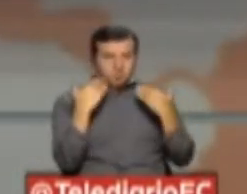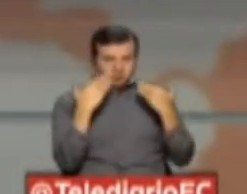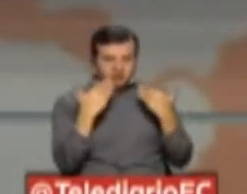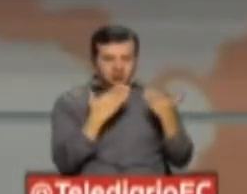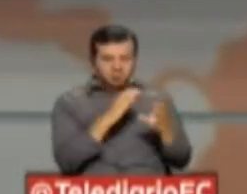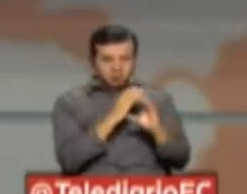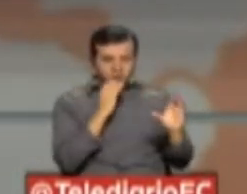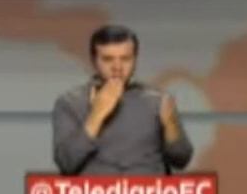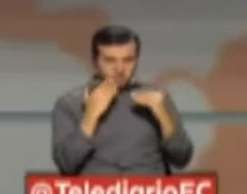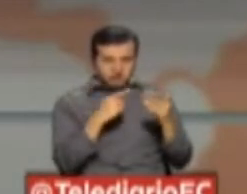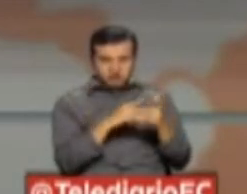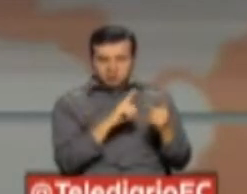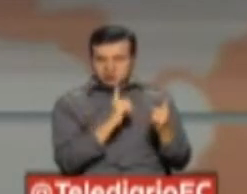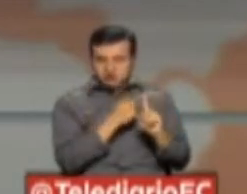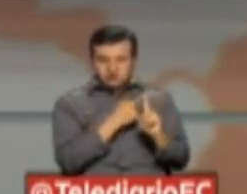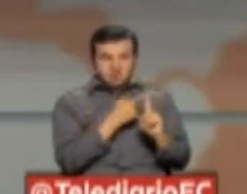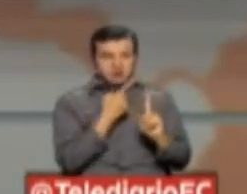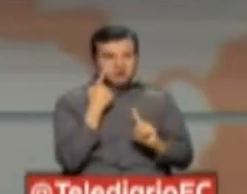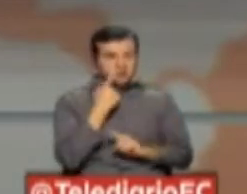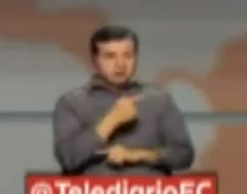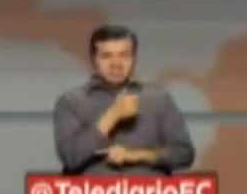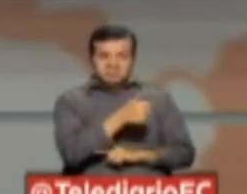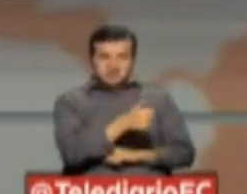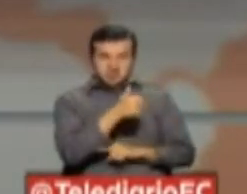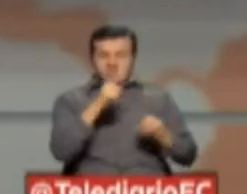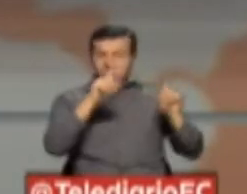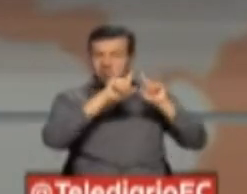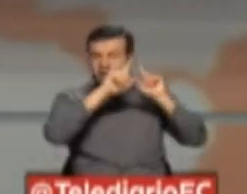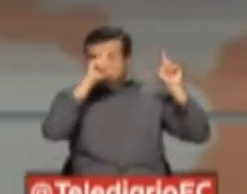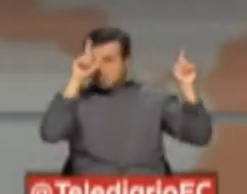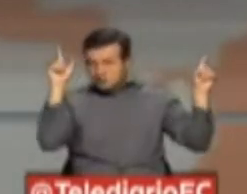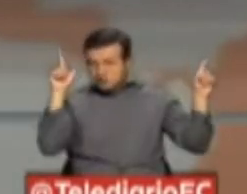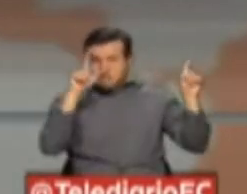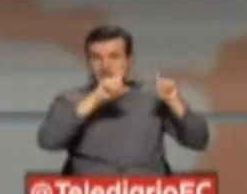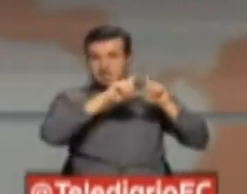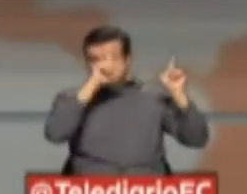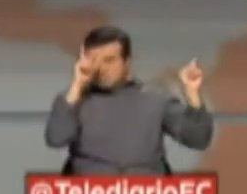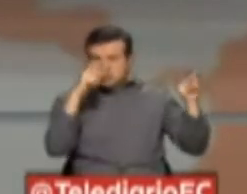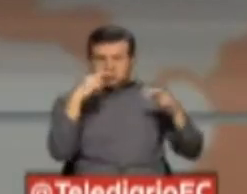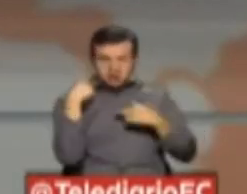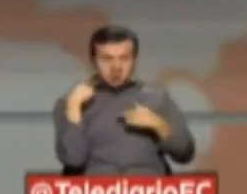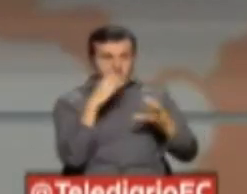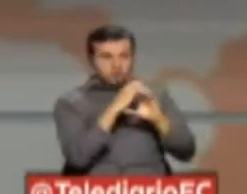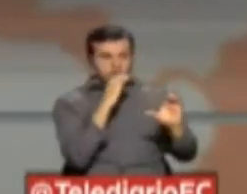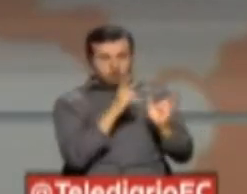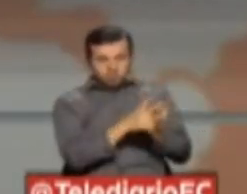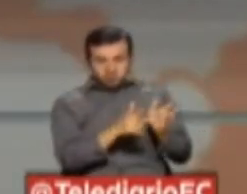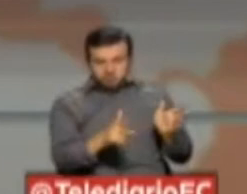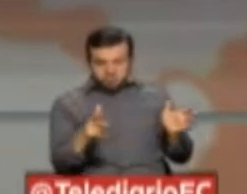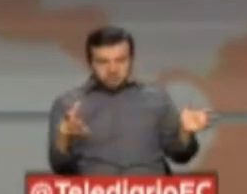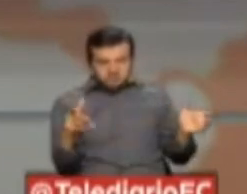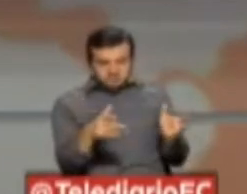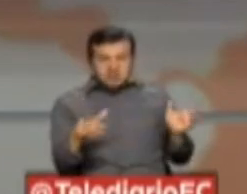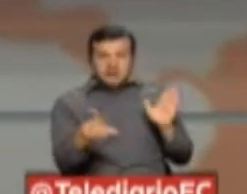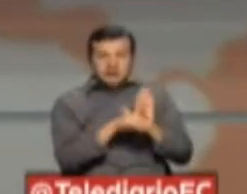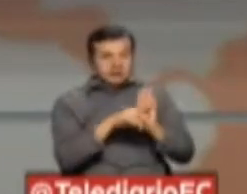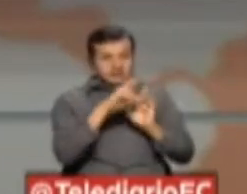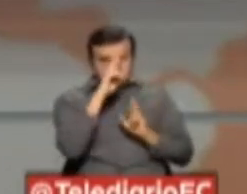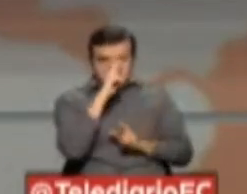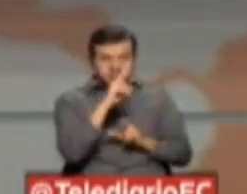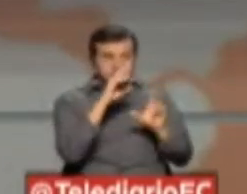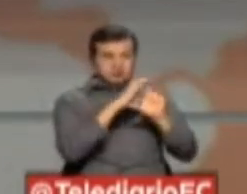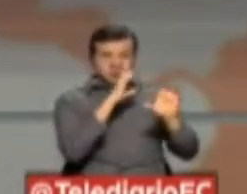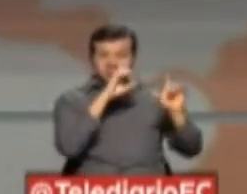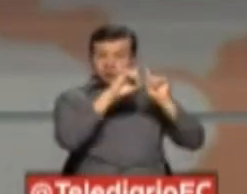vamos desde el primer eslabón que es la conformación de la operadora de transporte si se aplicara la la ley estas